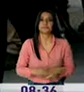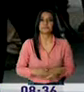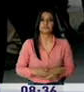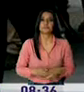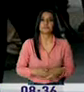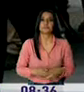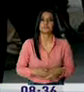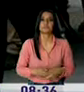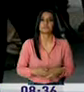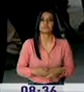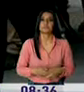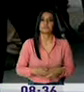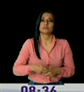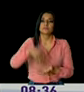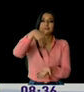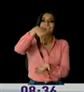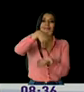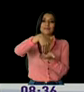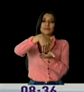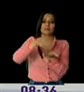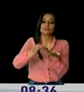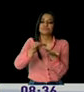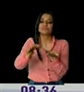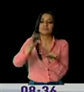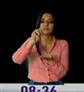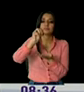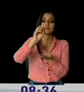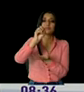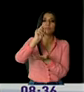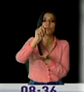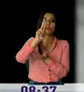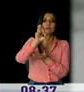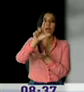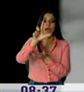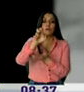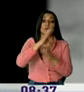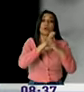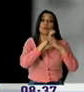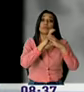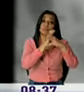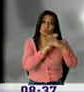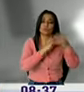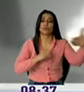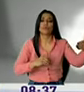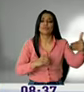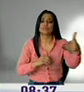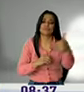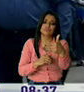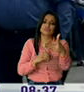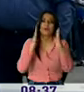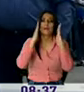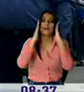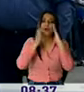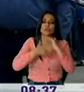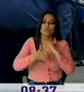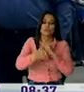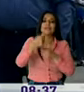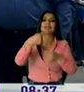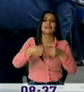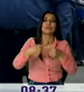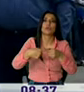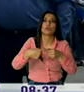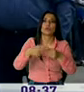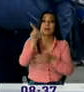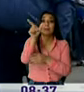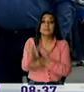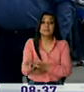Ocurrió en el centro del Cantón Montalvo. Un bus de transporte urbano circulaba por la avenida Babahoyo y Quito cuando se impactó contra un ciudadano que